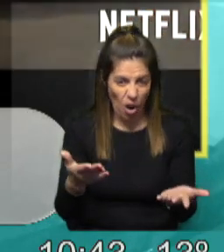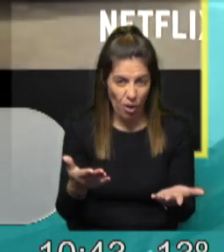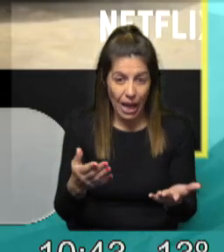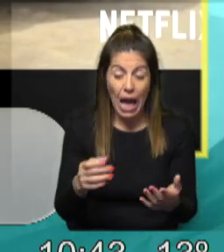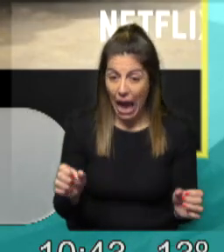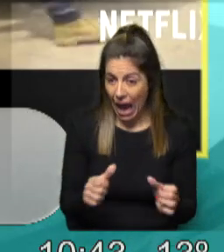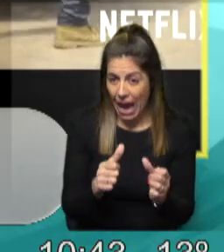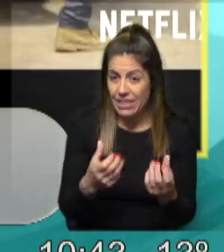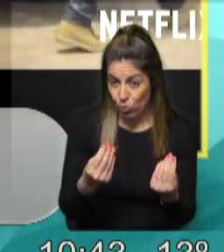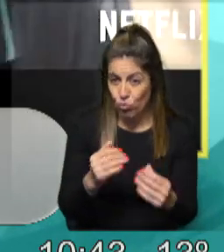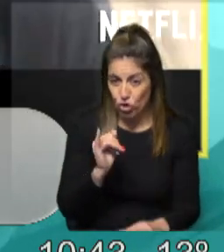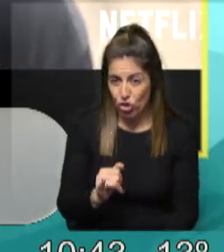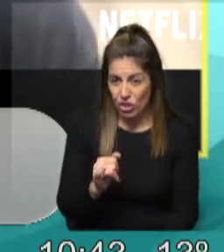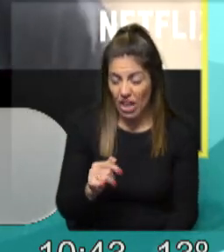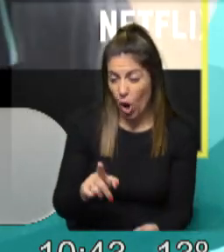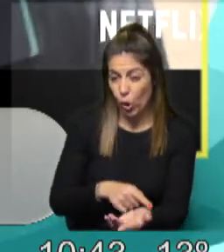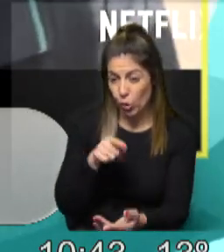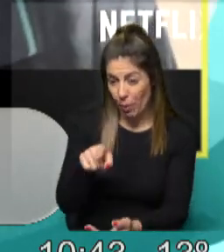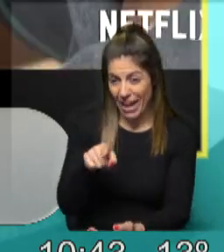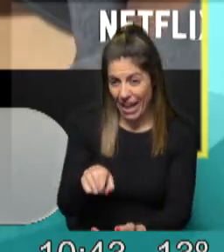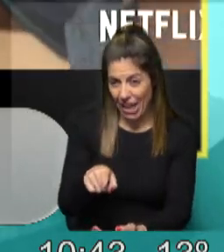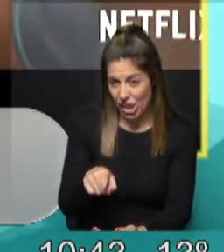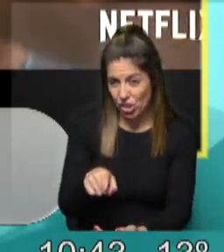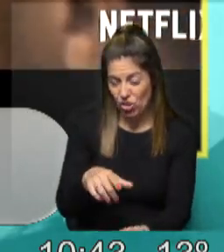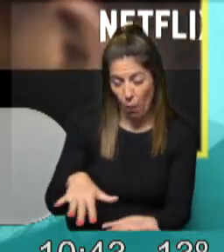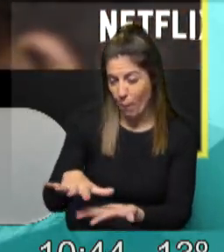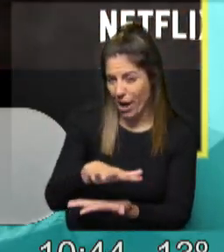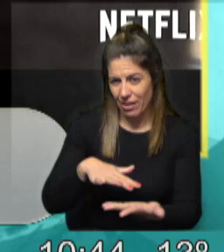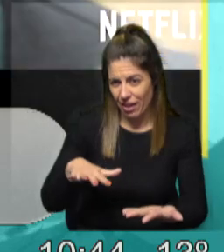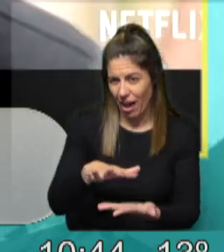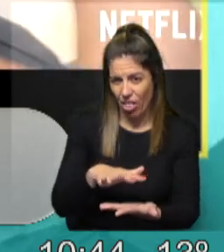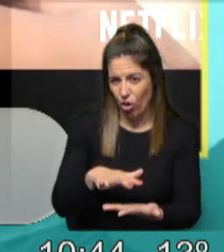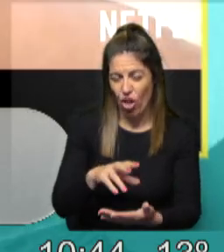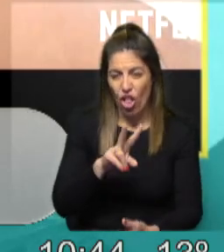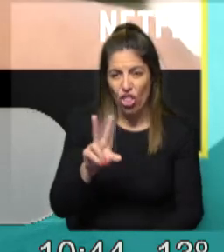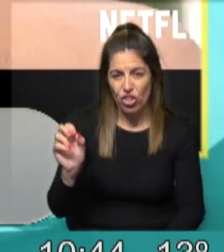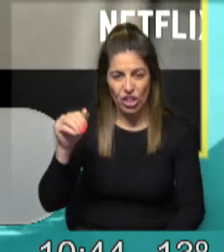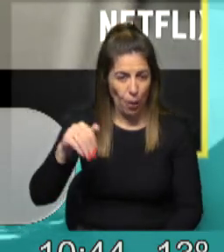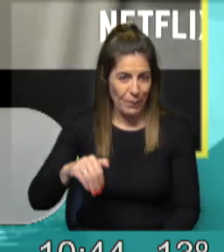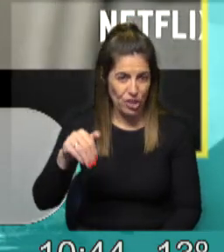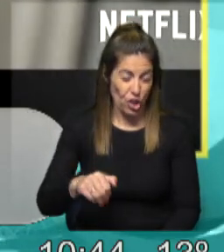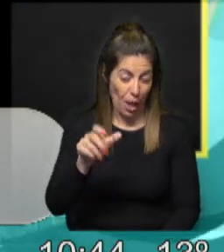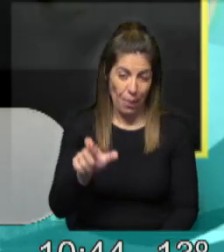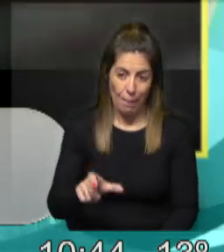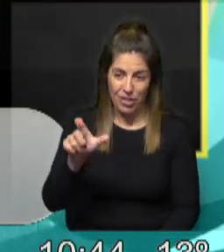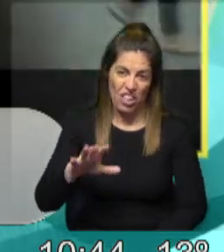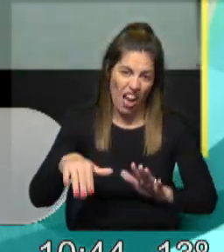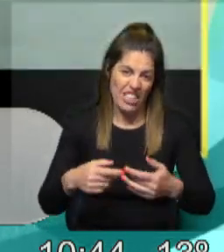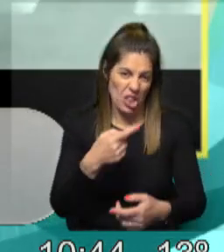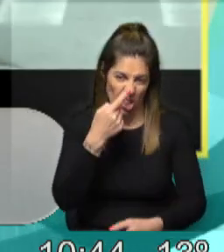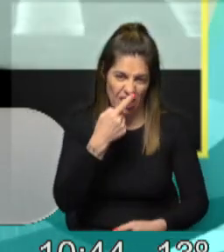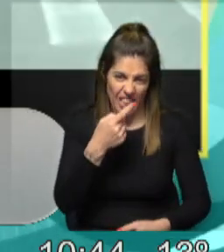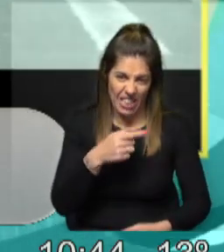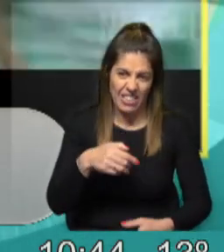de hacer para ellos, cierran la cortina y tienen un mercado de 200 millones de tipos y a veces ni siquiera les interesa